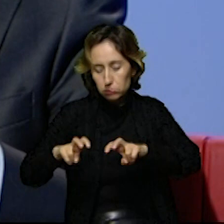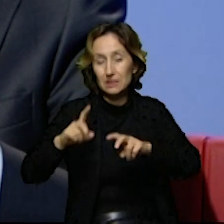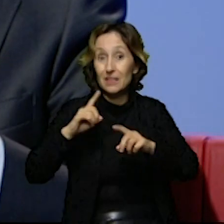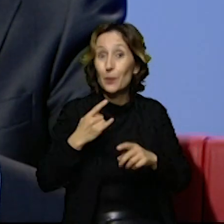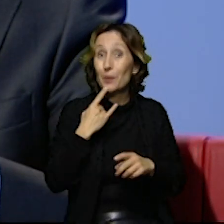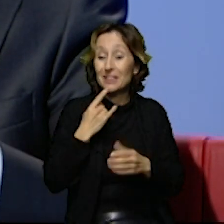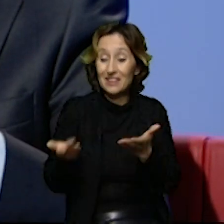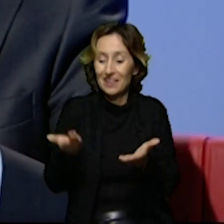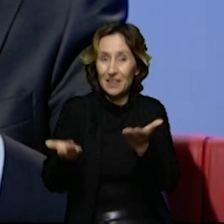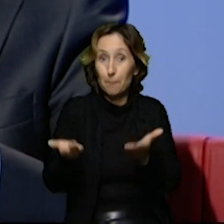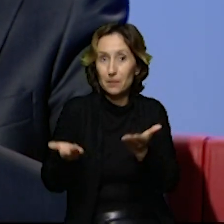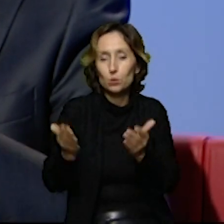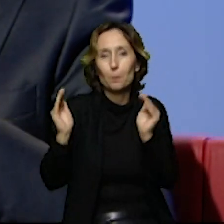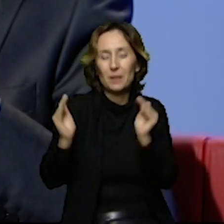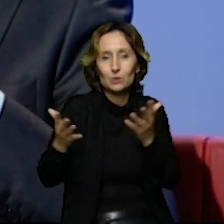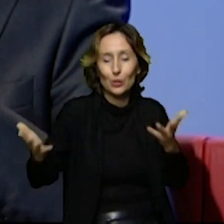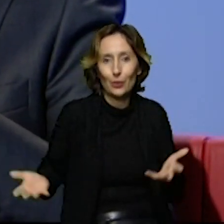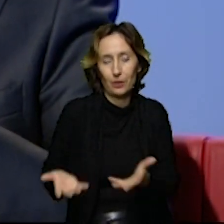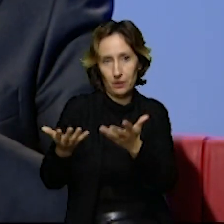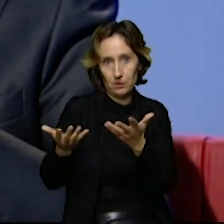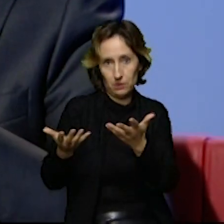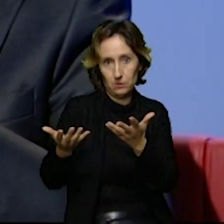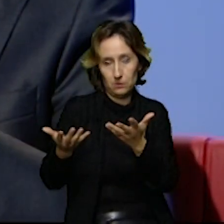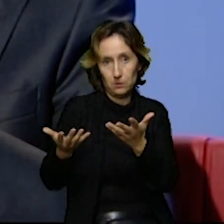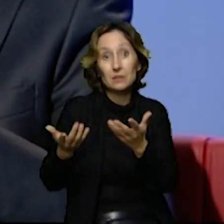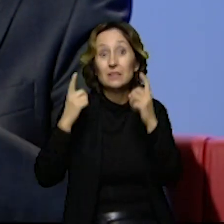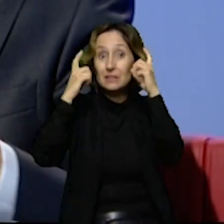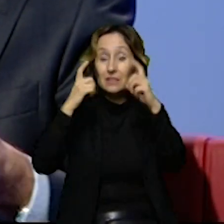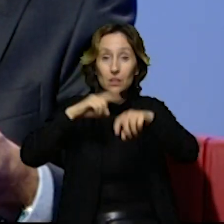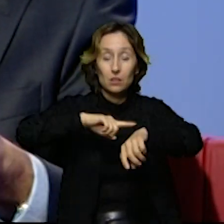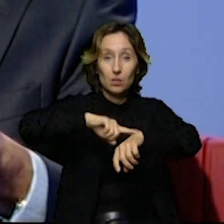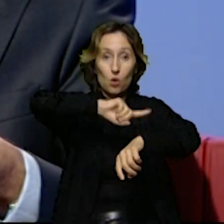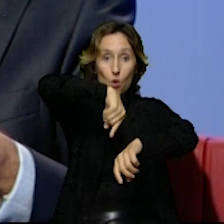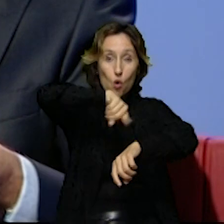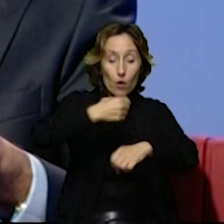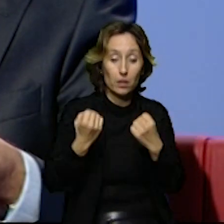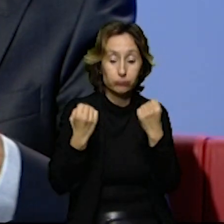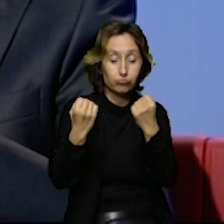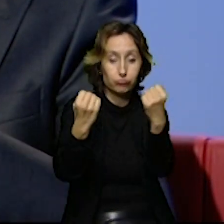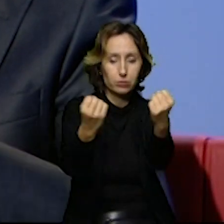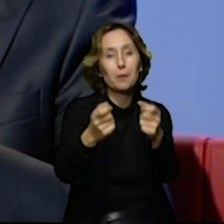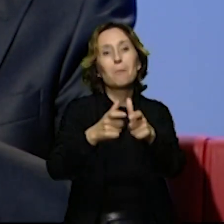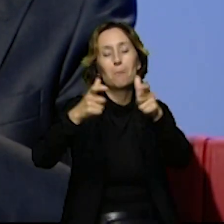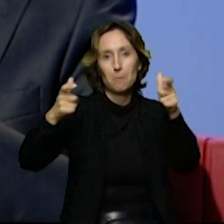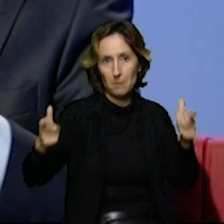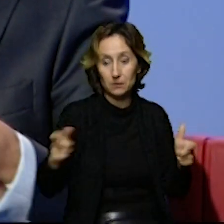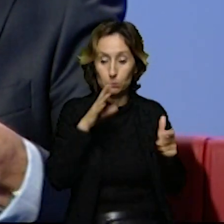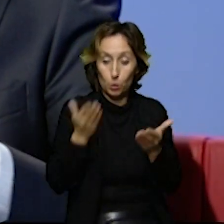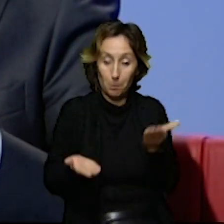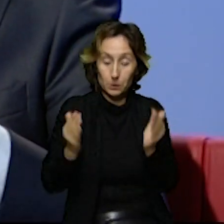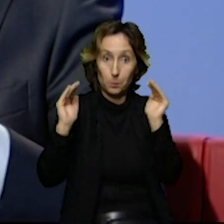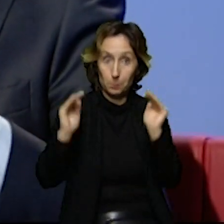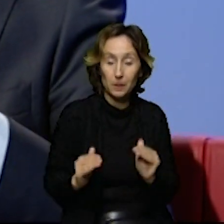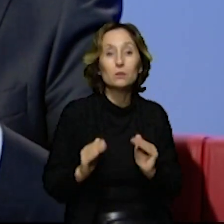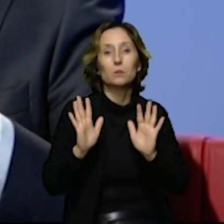de las baterías de litio, de manera que la autonomía de un coche eléctrico pueda ser mucho mayor al reducir el peso. En fin,